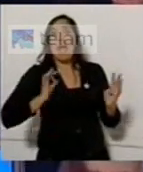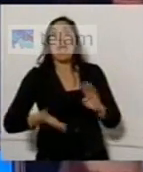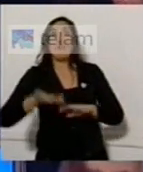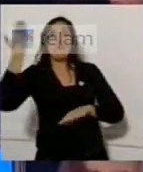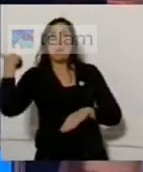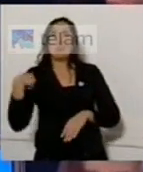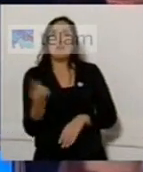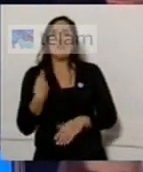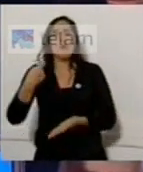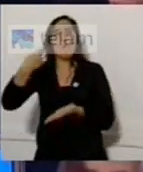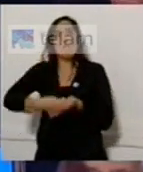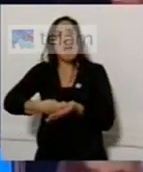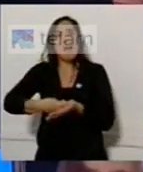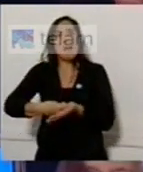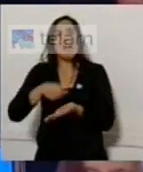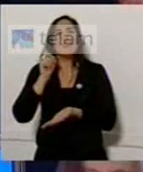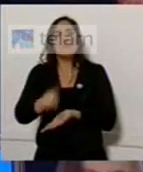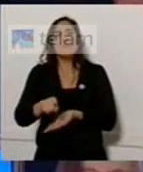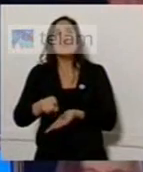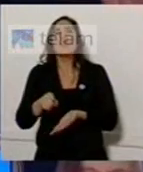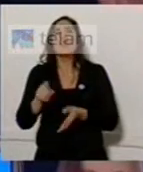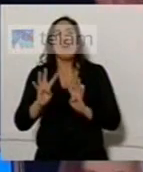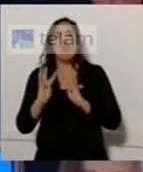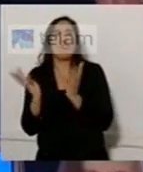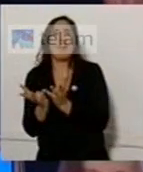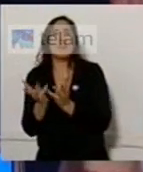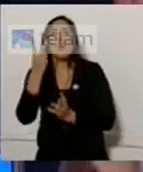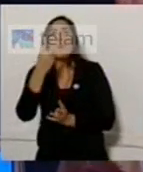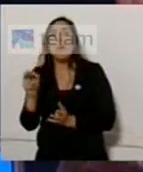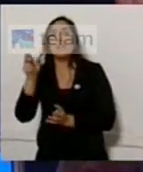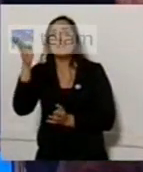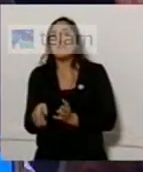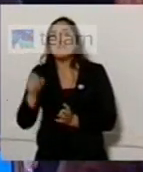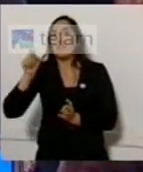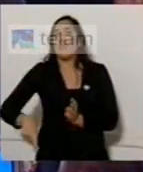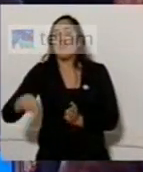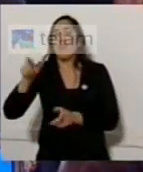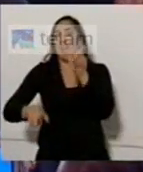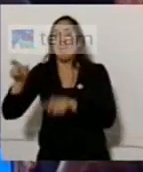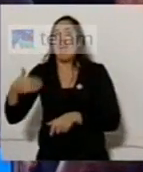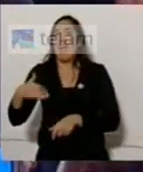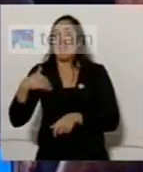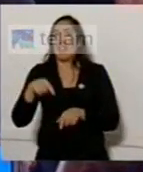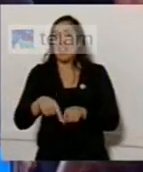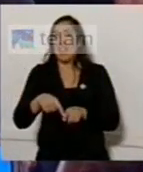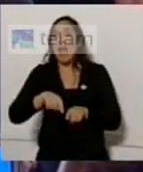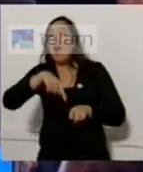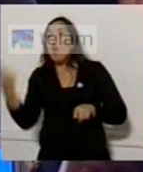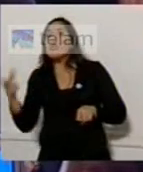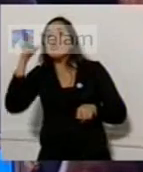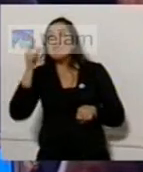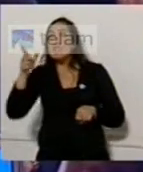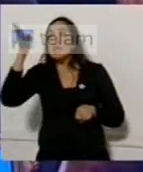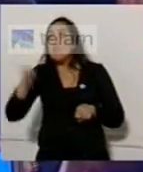pagamos el corralito, solamente era un 20% de argentinos, el otro